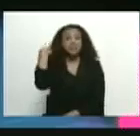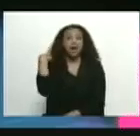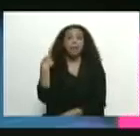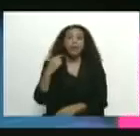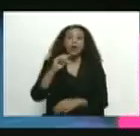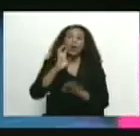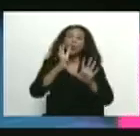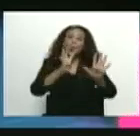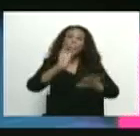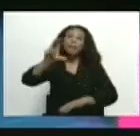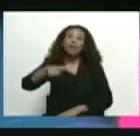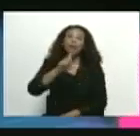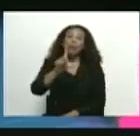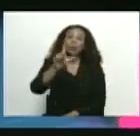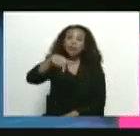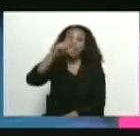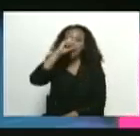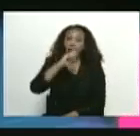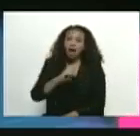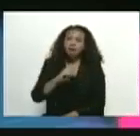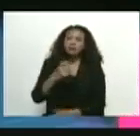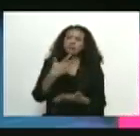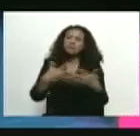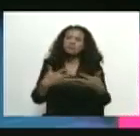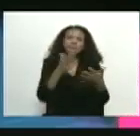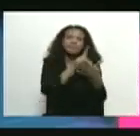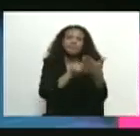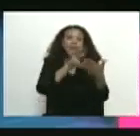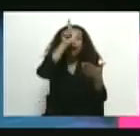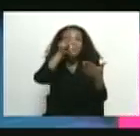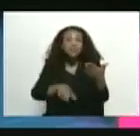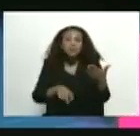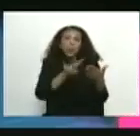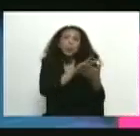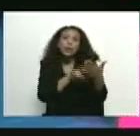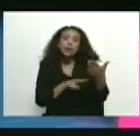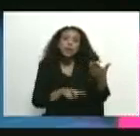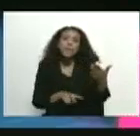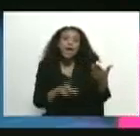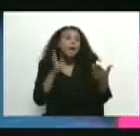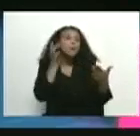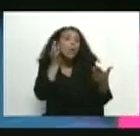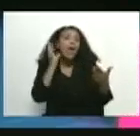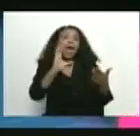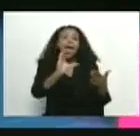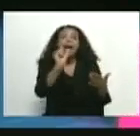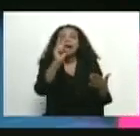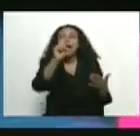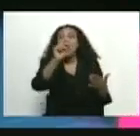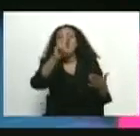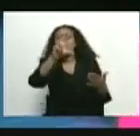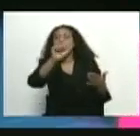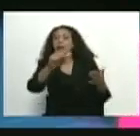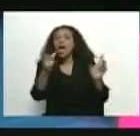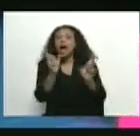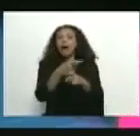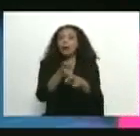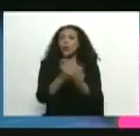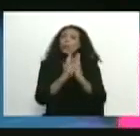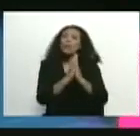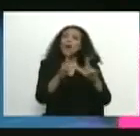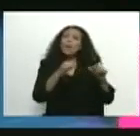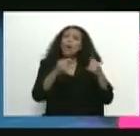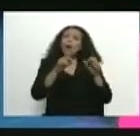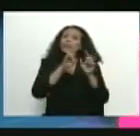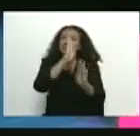junio de este año y se refiere a lo siguiente. La persona escribió lo siguiente, la señora Carmen Milagro López, instalación de gas directo, culminación